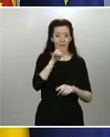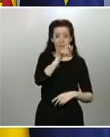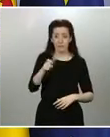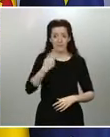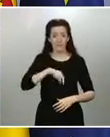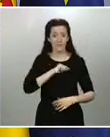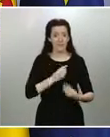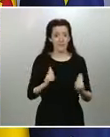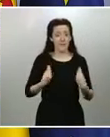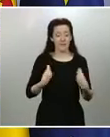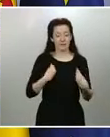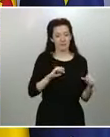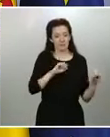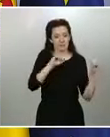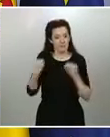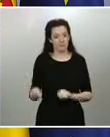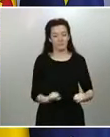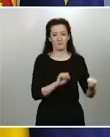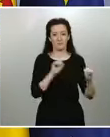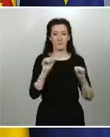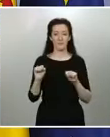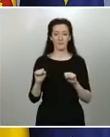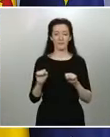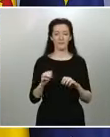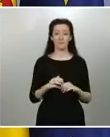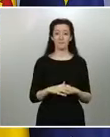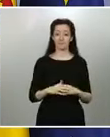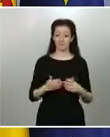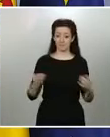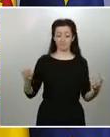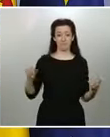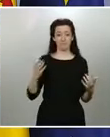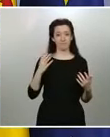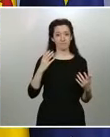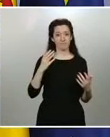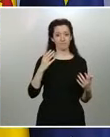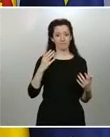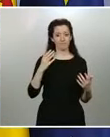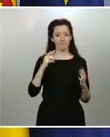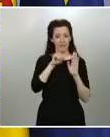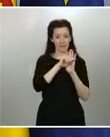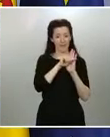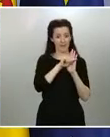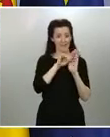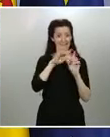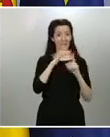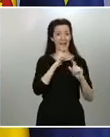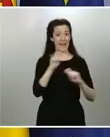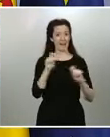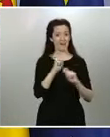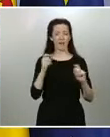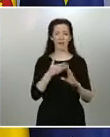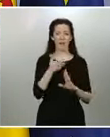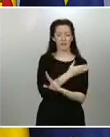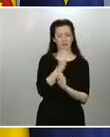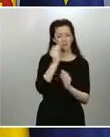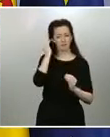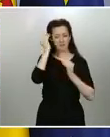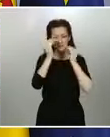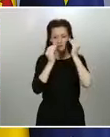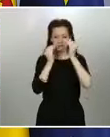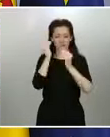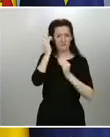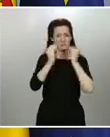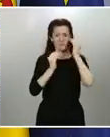que fue una medida meditada muy tasada por nuestro ordenamiento jurídico tanto en lo que se refiere al procedimiento